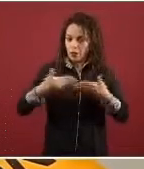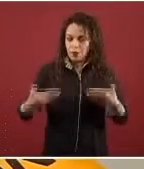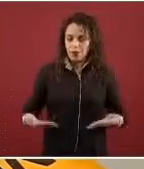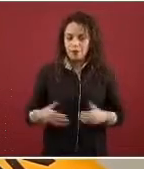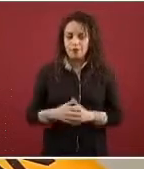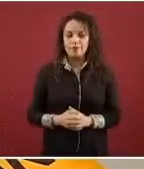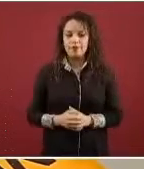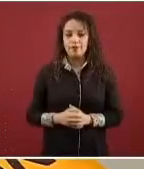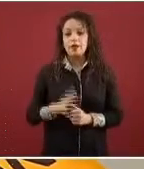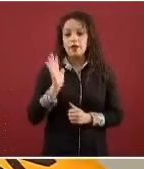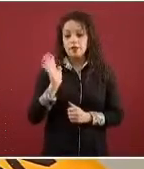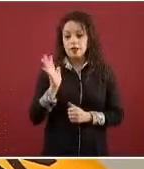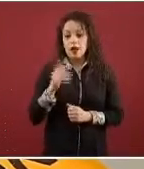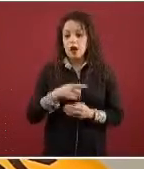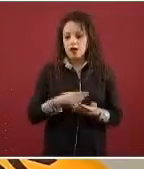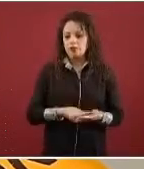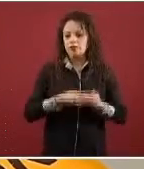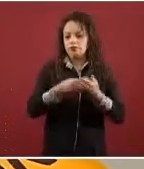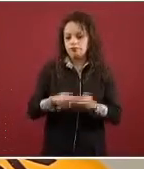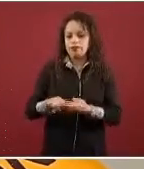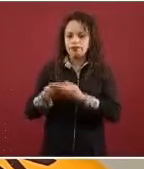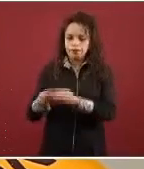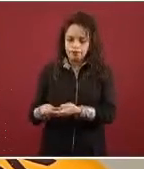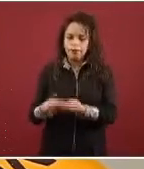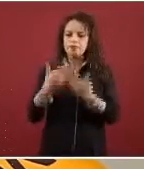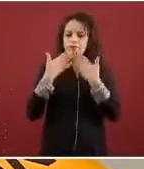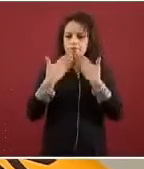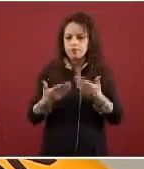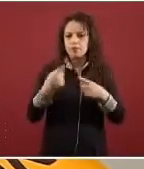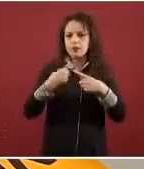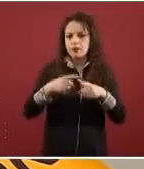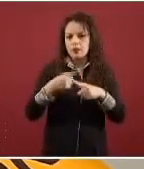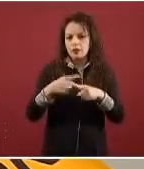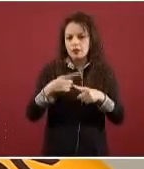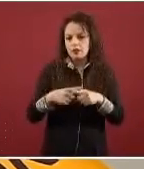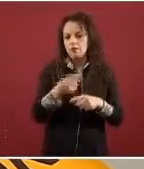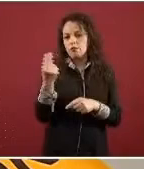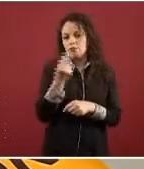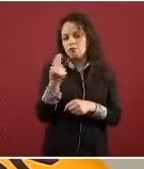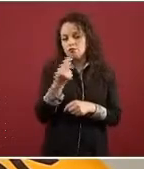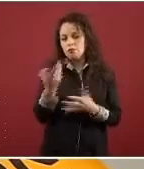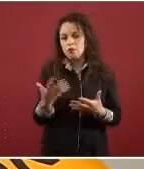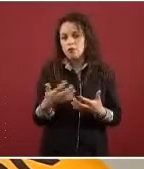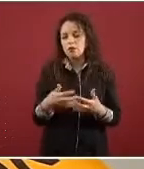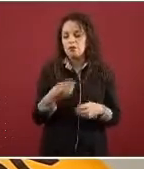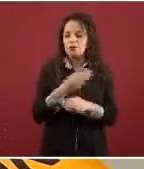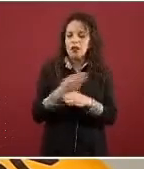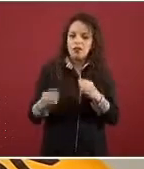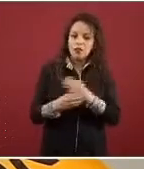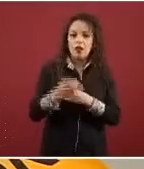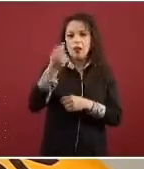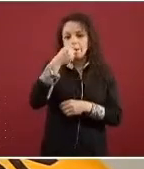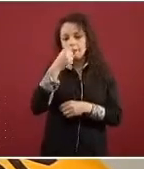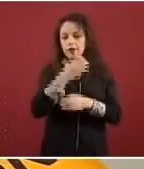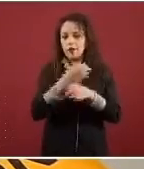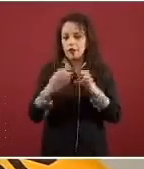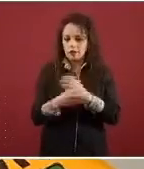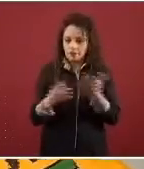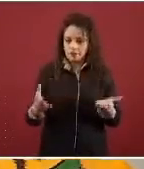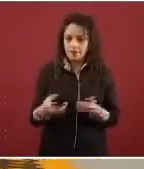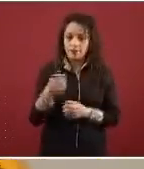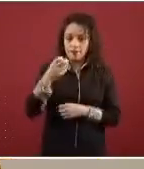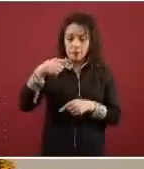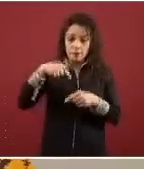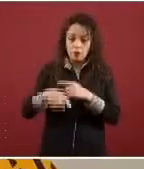ser entregados algunos insumos de manera inmediata y otros a partir de 4